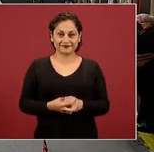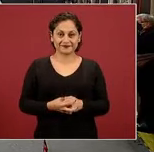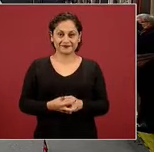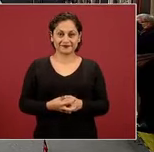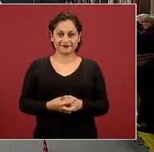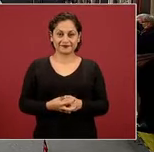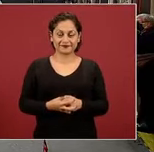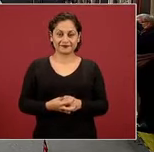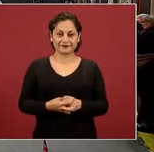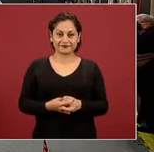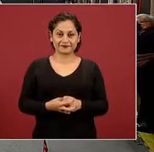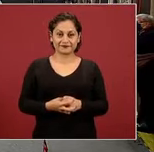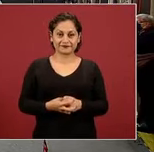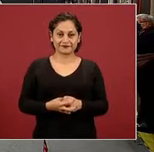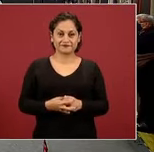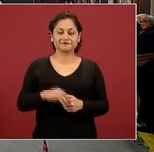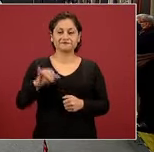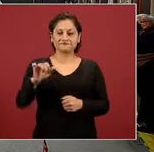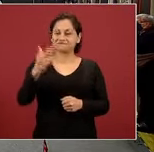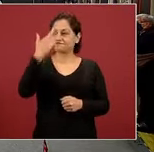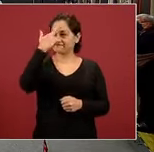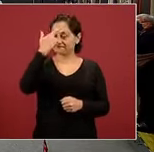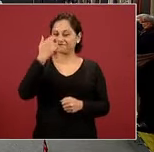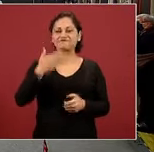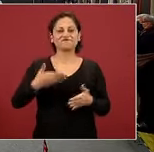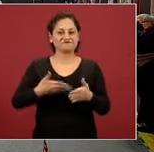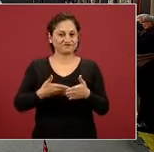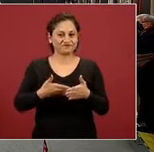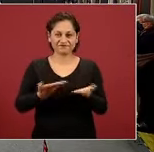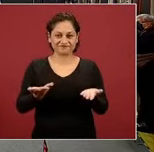Exacto. No se puede entrar fácilmente.